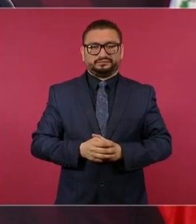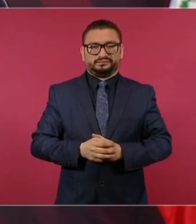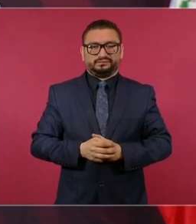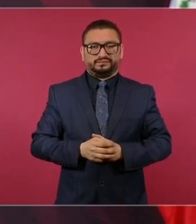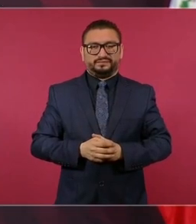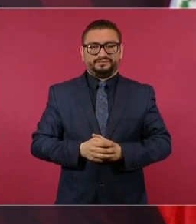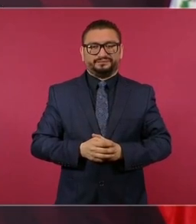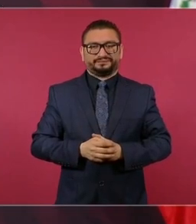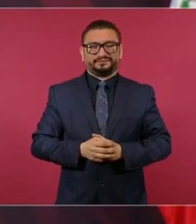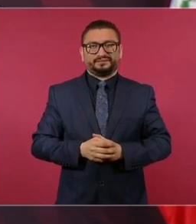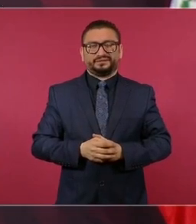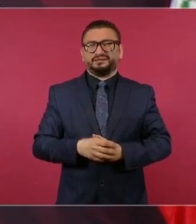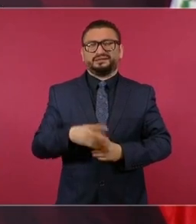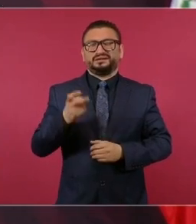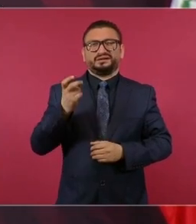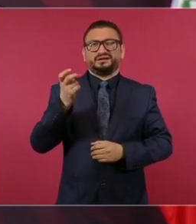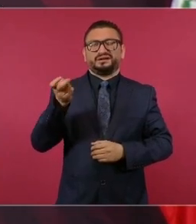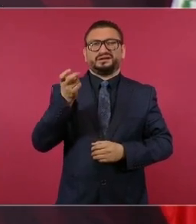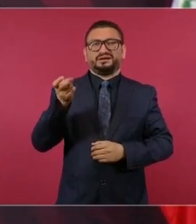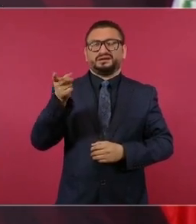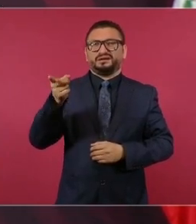Eso tiene que ver con